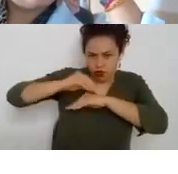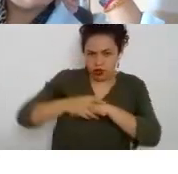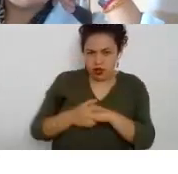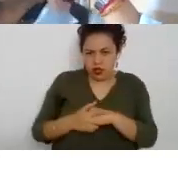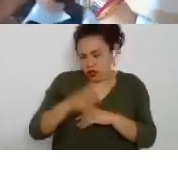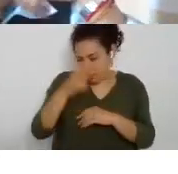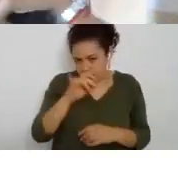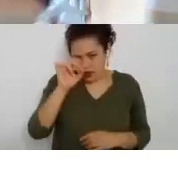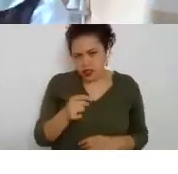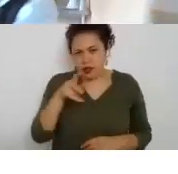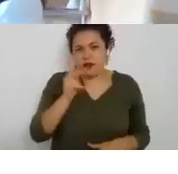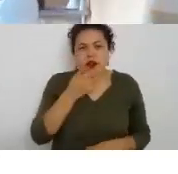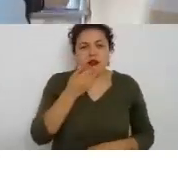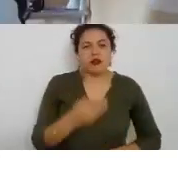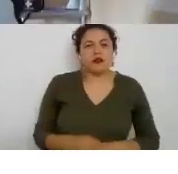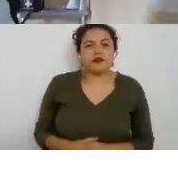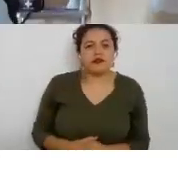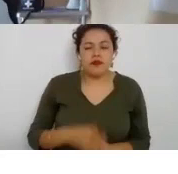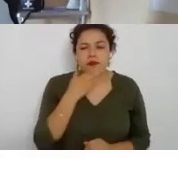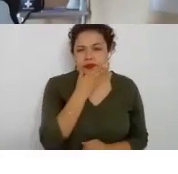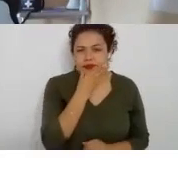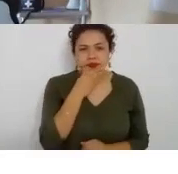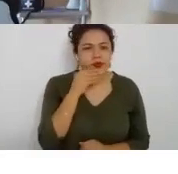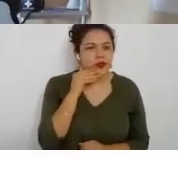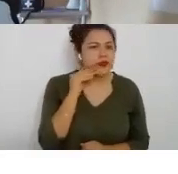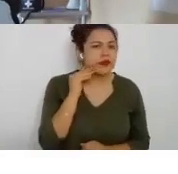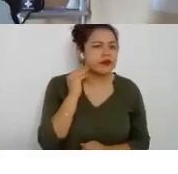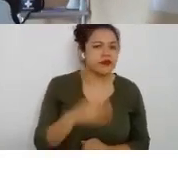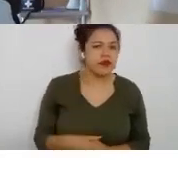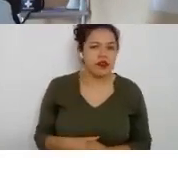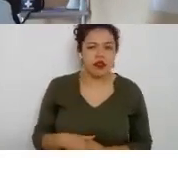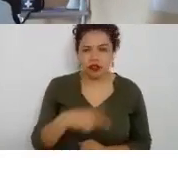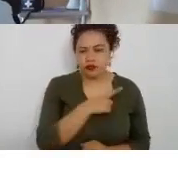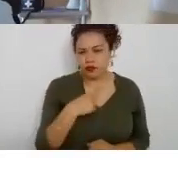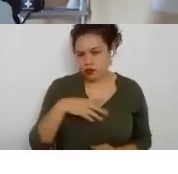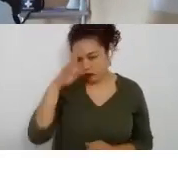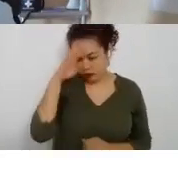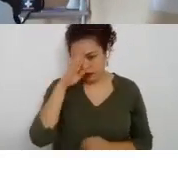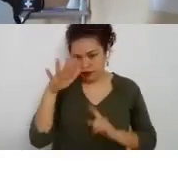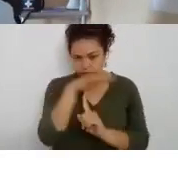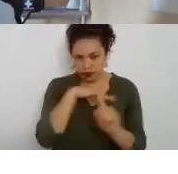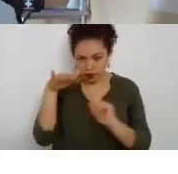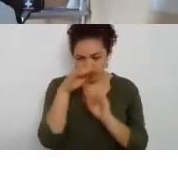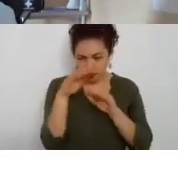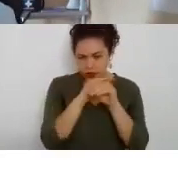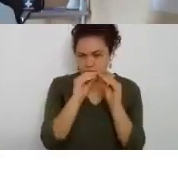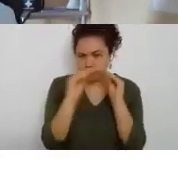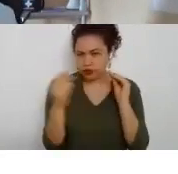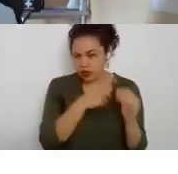Exacto, pero tendríamos que ver esa parte de qué podemos considerar superficial.